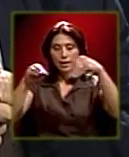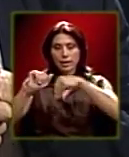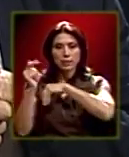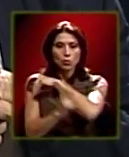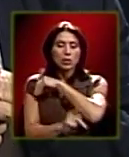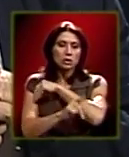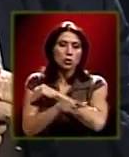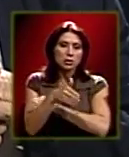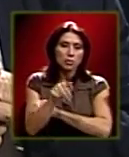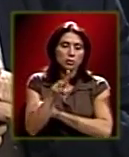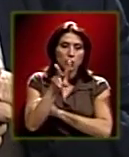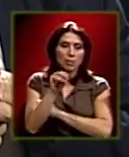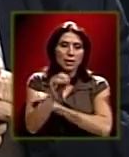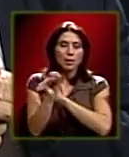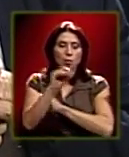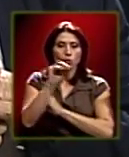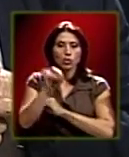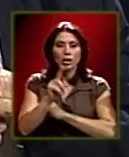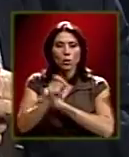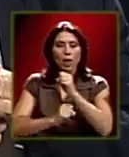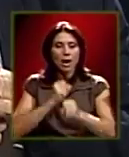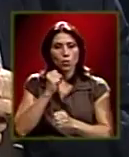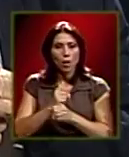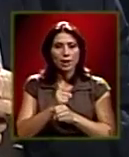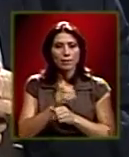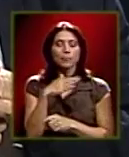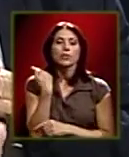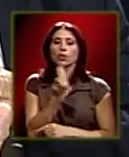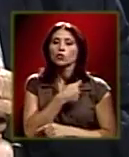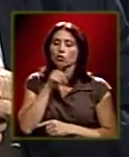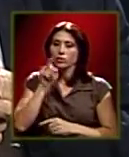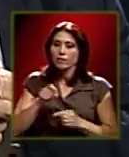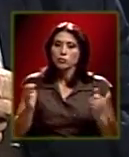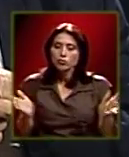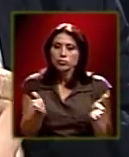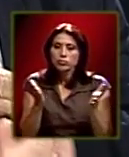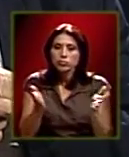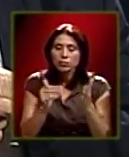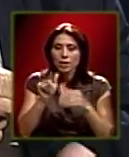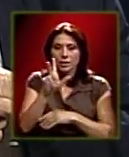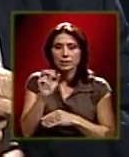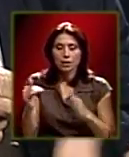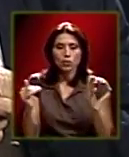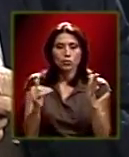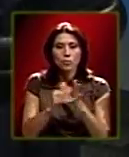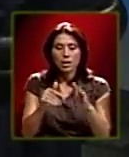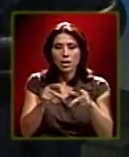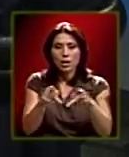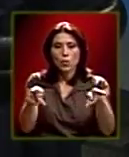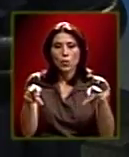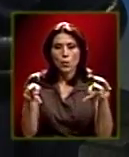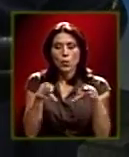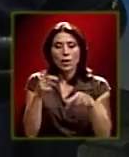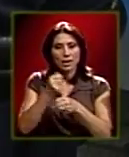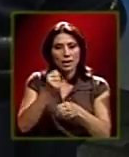20% anual. Tenemos que generar 300,000 puestos de trabajo en el periodo,